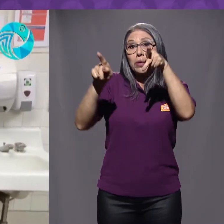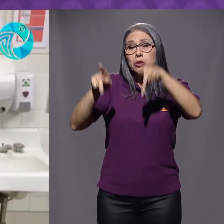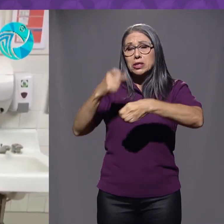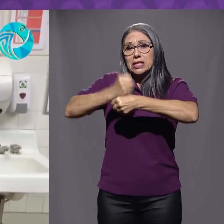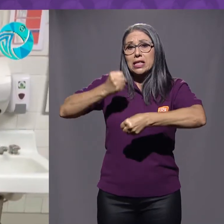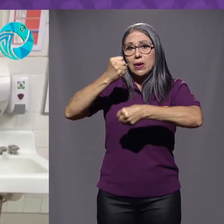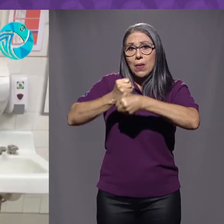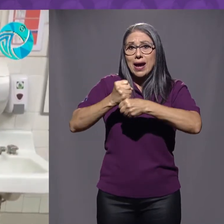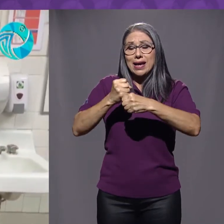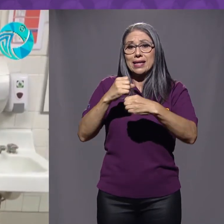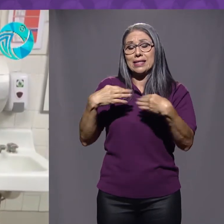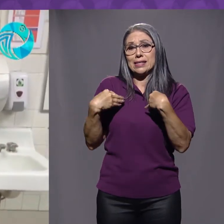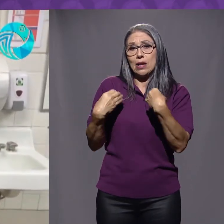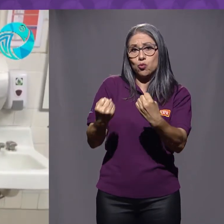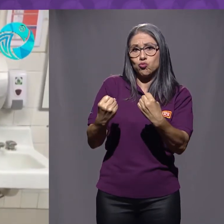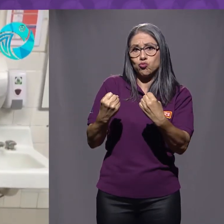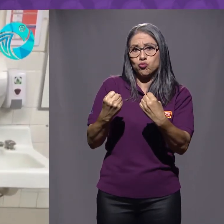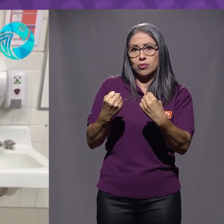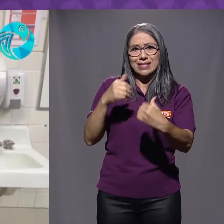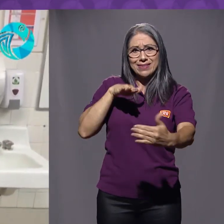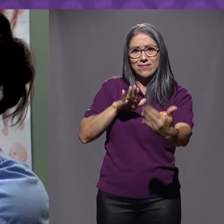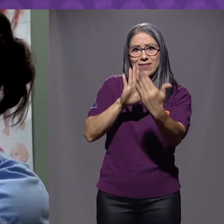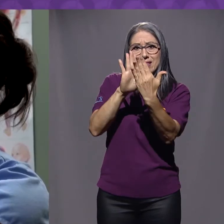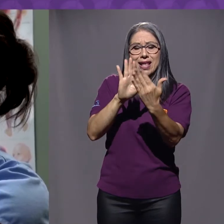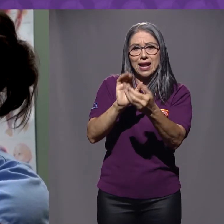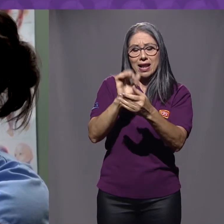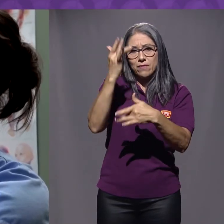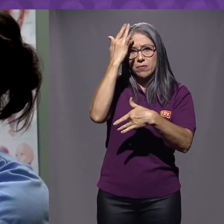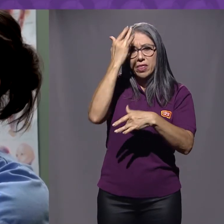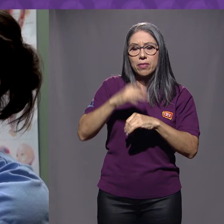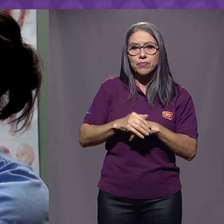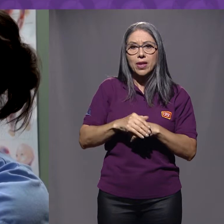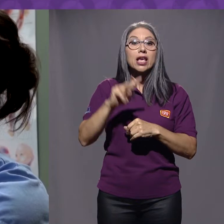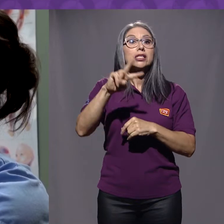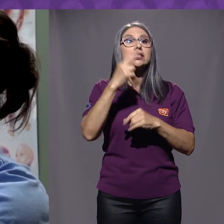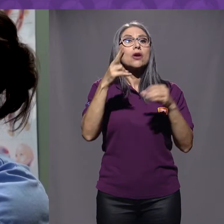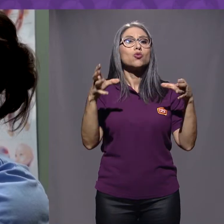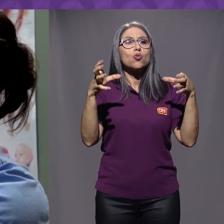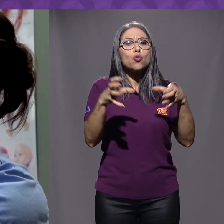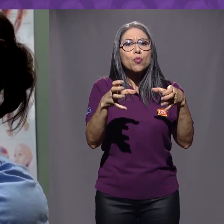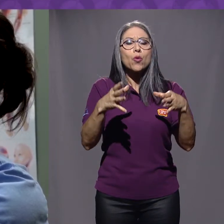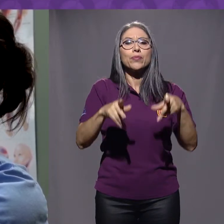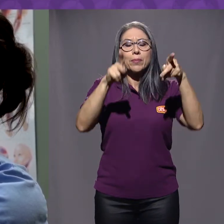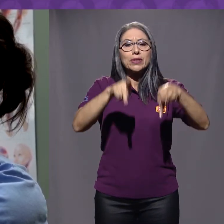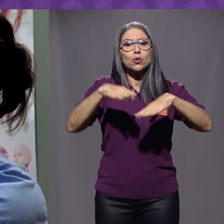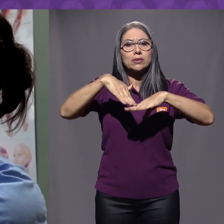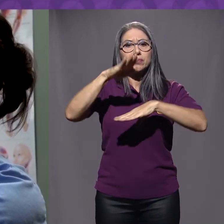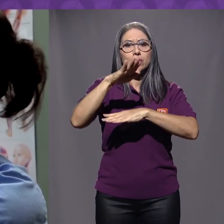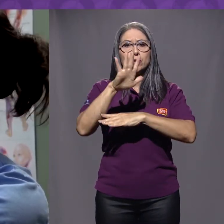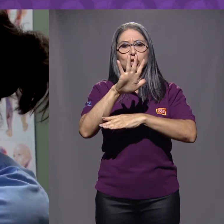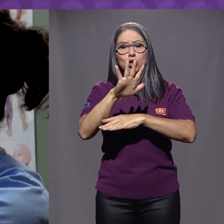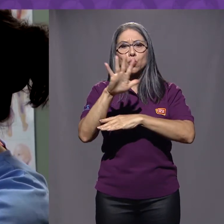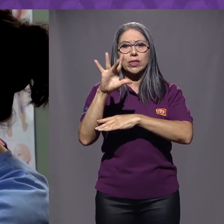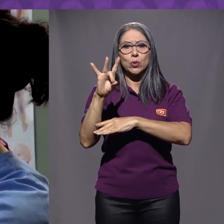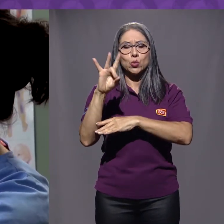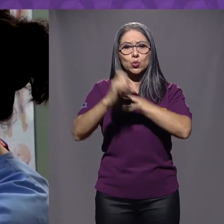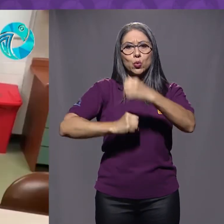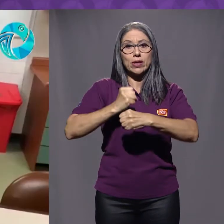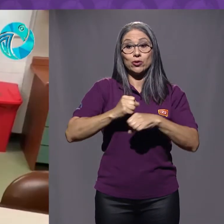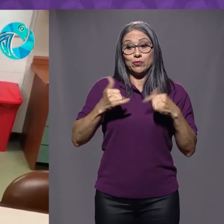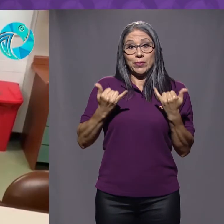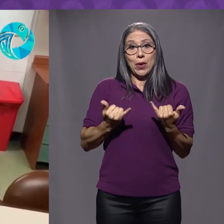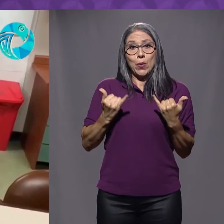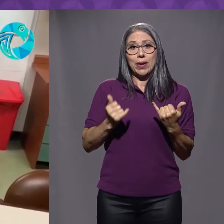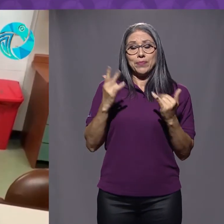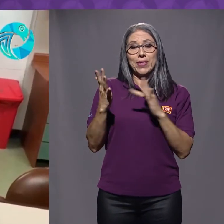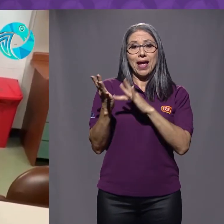de primera línea de emergencia, mientras que el segundo grupo corresponde a las personas mayores de 58 años. Este mes